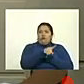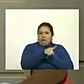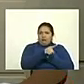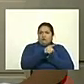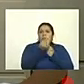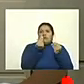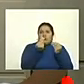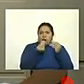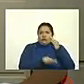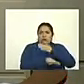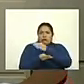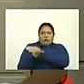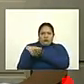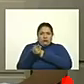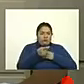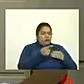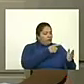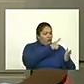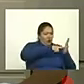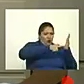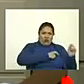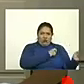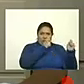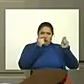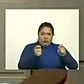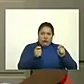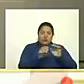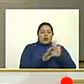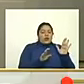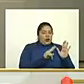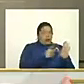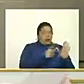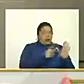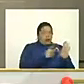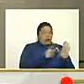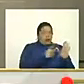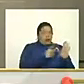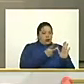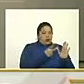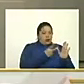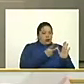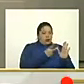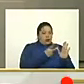mirar la adjudicación allá en el segundo semestre del 2009,